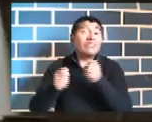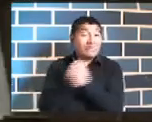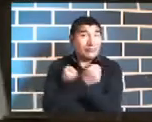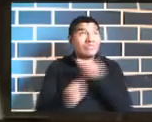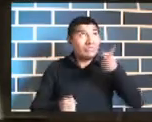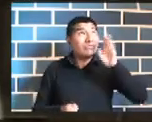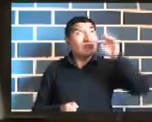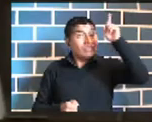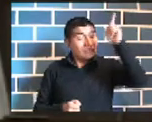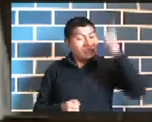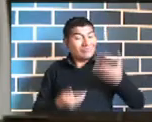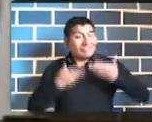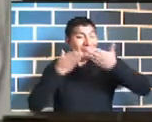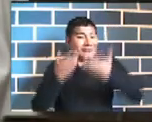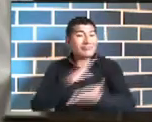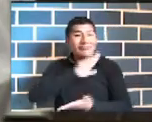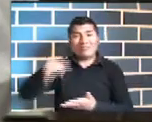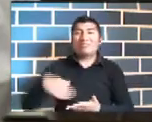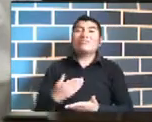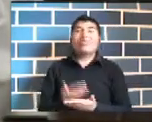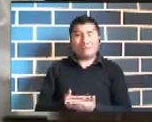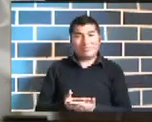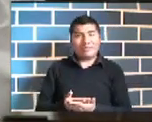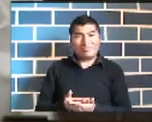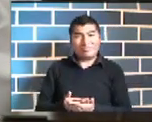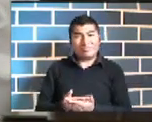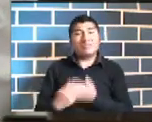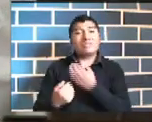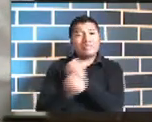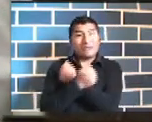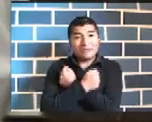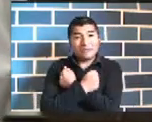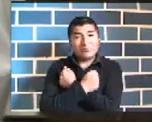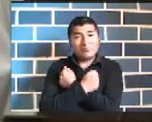lo entrega y lo da todo. El amor